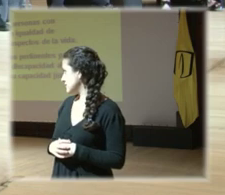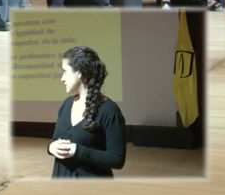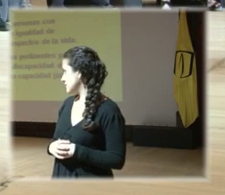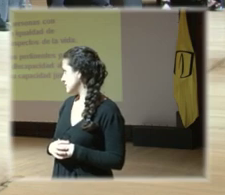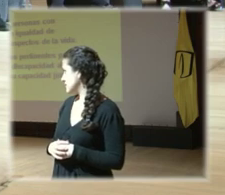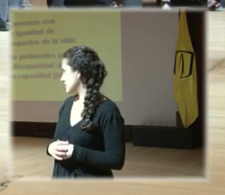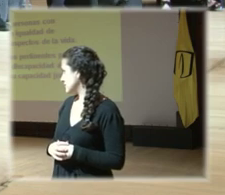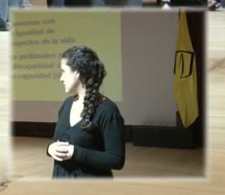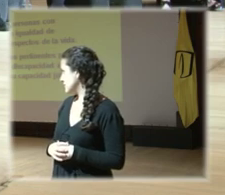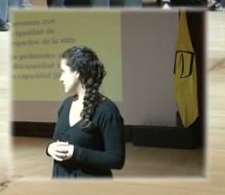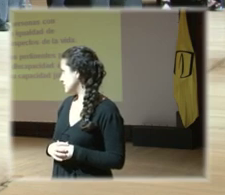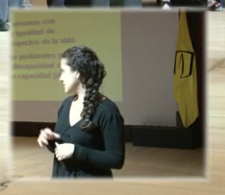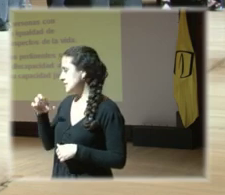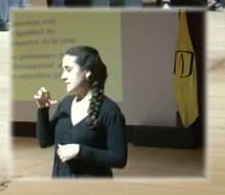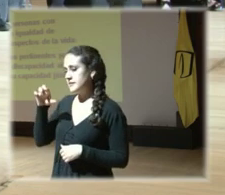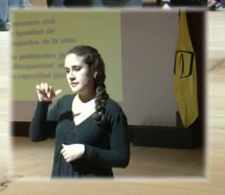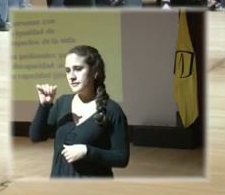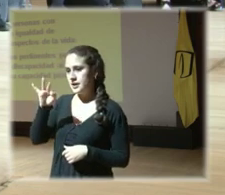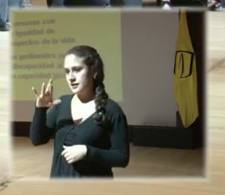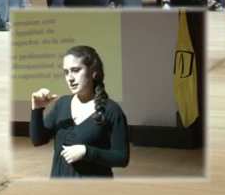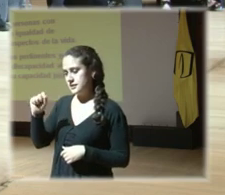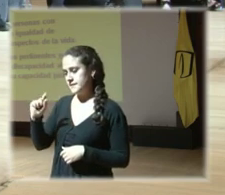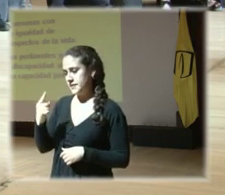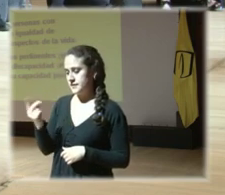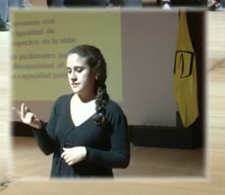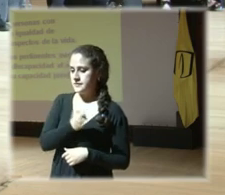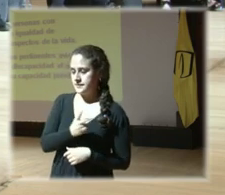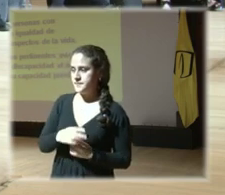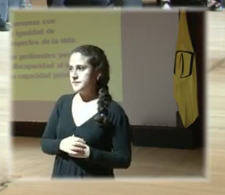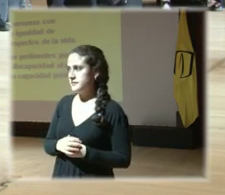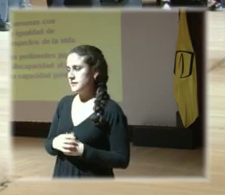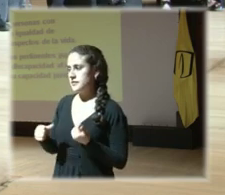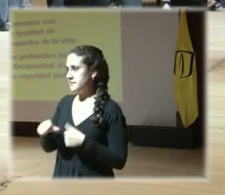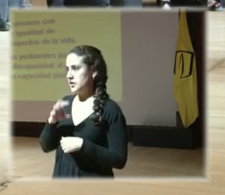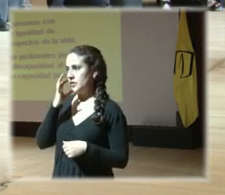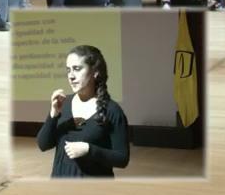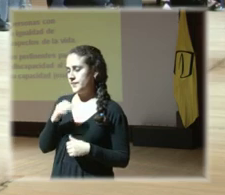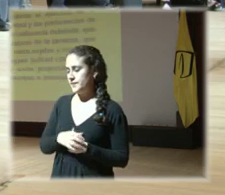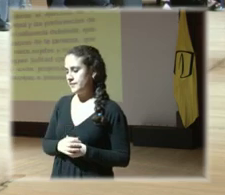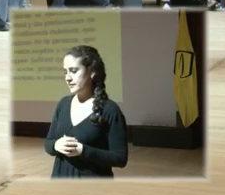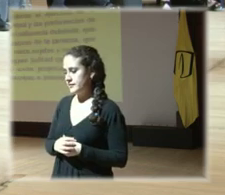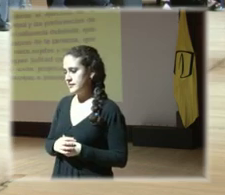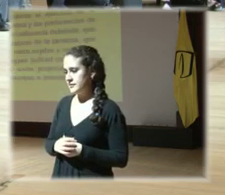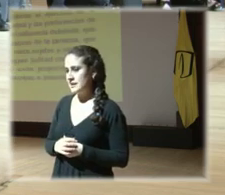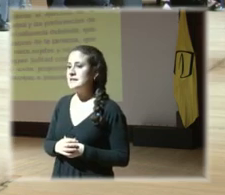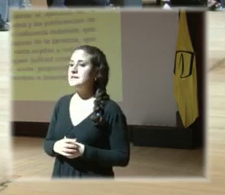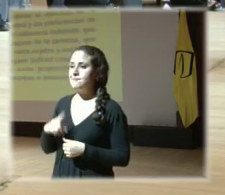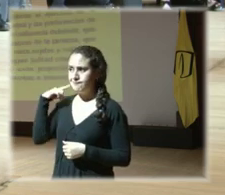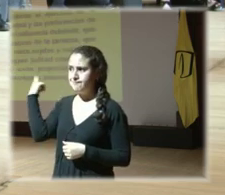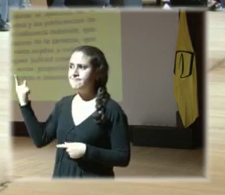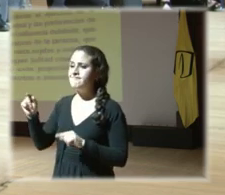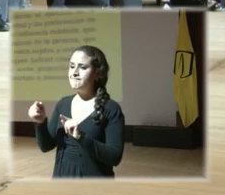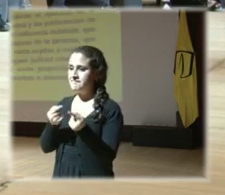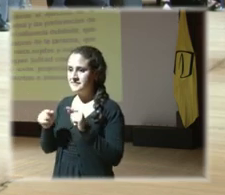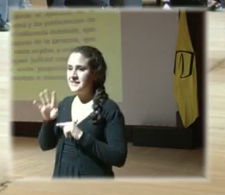Dale. Patricia y luego sí. Francisco. Hay una, bueno, esto, hay una gran discusión al respecto de